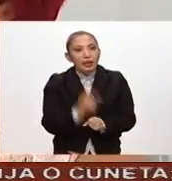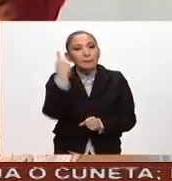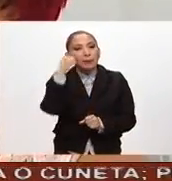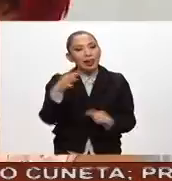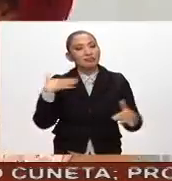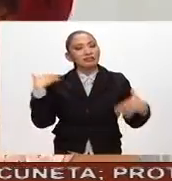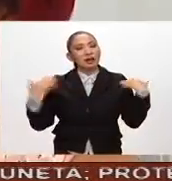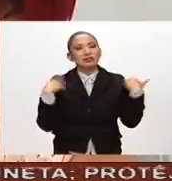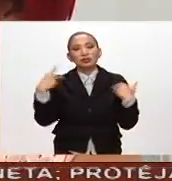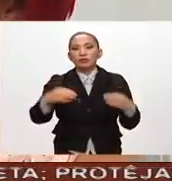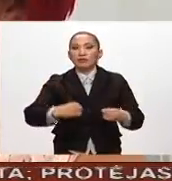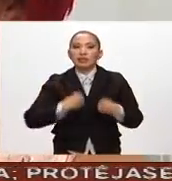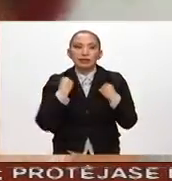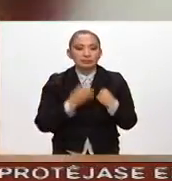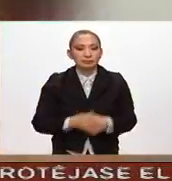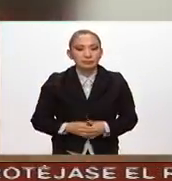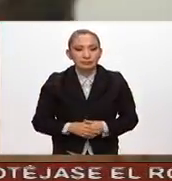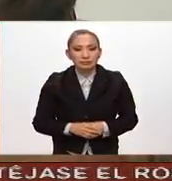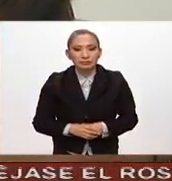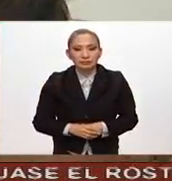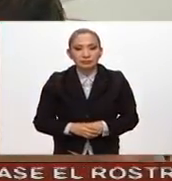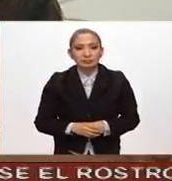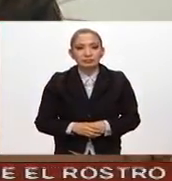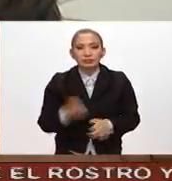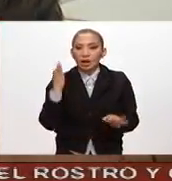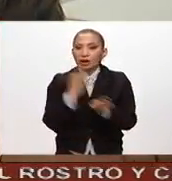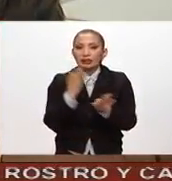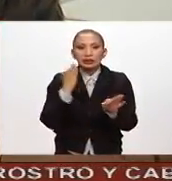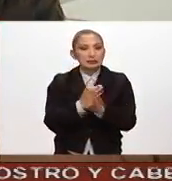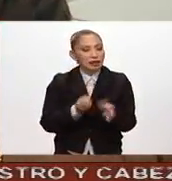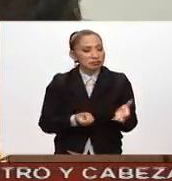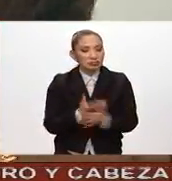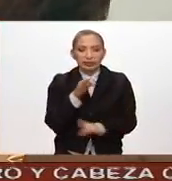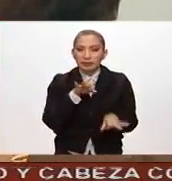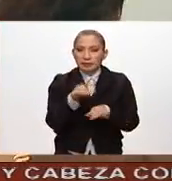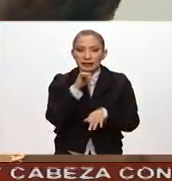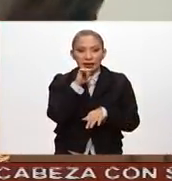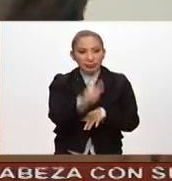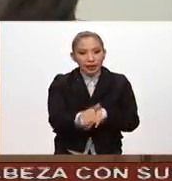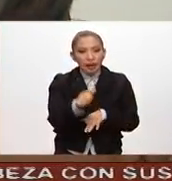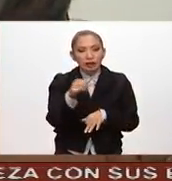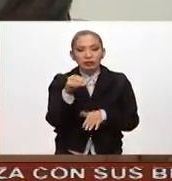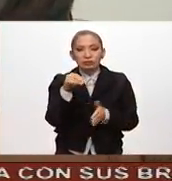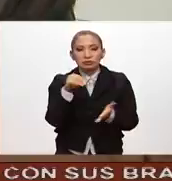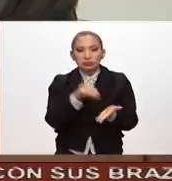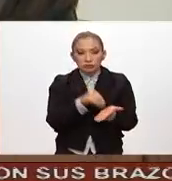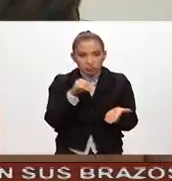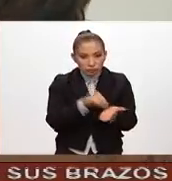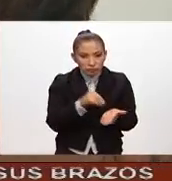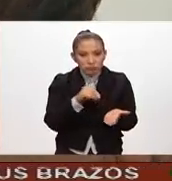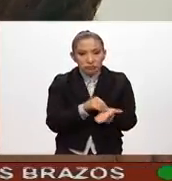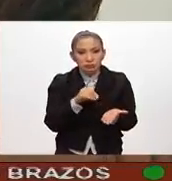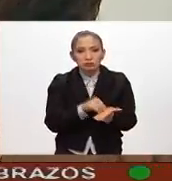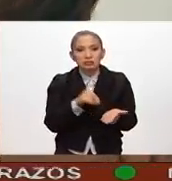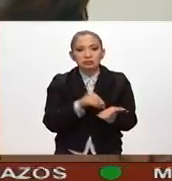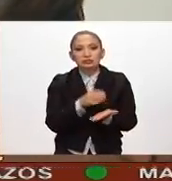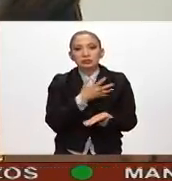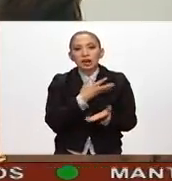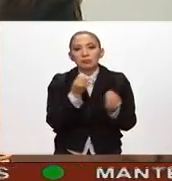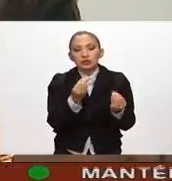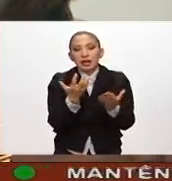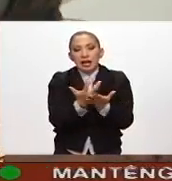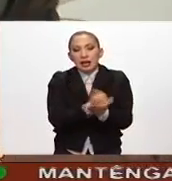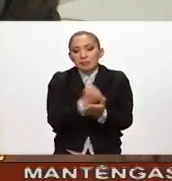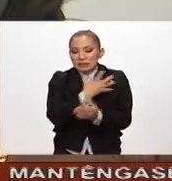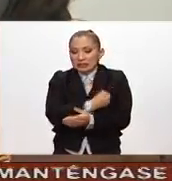para disfrutar la vida con ellos. Ahorita no voy a trabajar. Todavía tengo muchas ganas